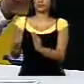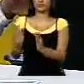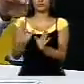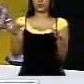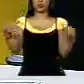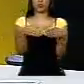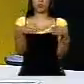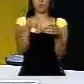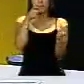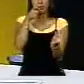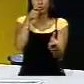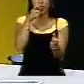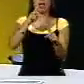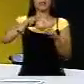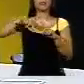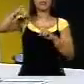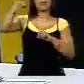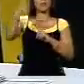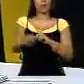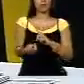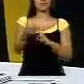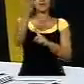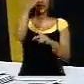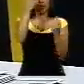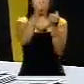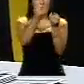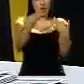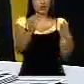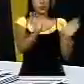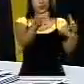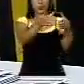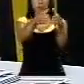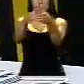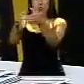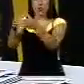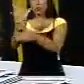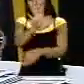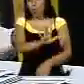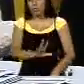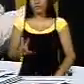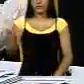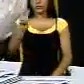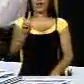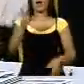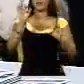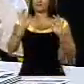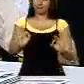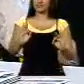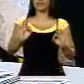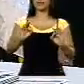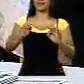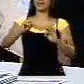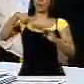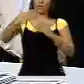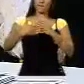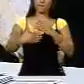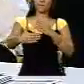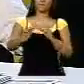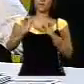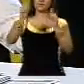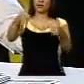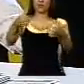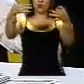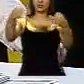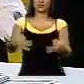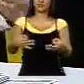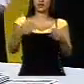de patrulla. Y después cuando tengamos cuántas bases de patrulla, ajá, de esa base de patrulla, comenzamos a formar las patrullas. Ya